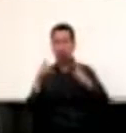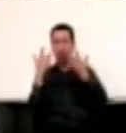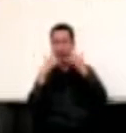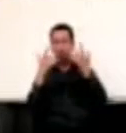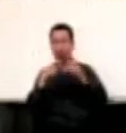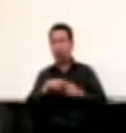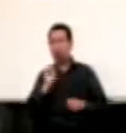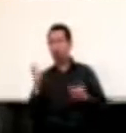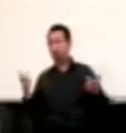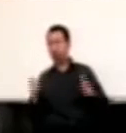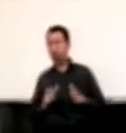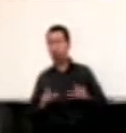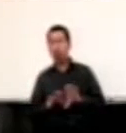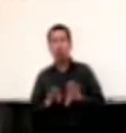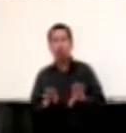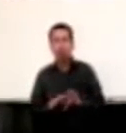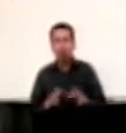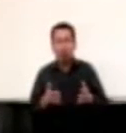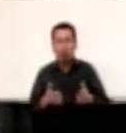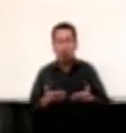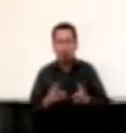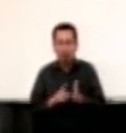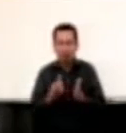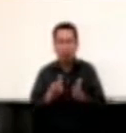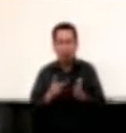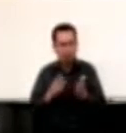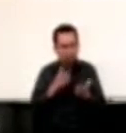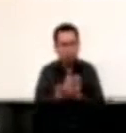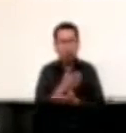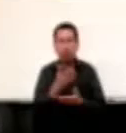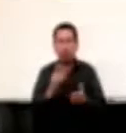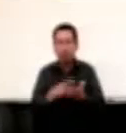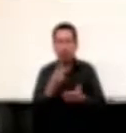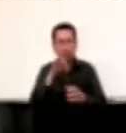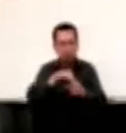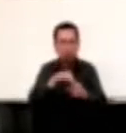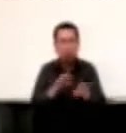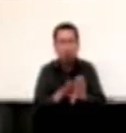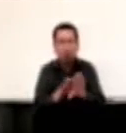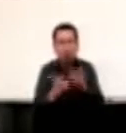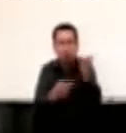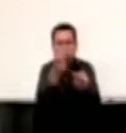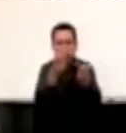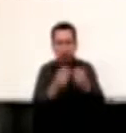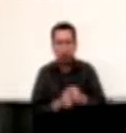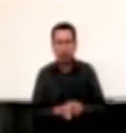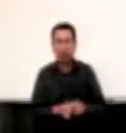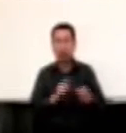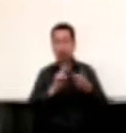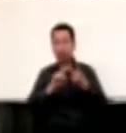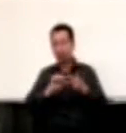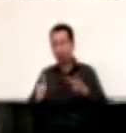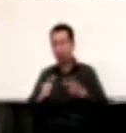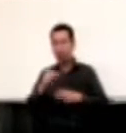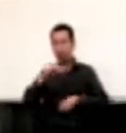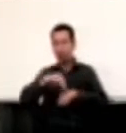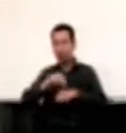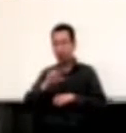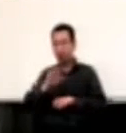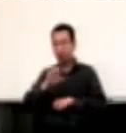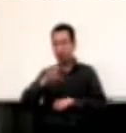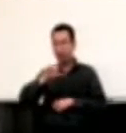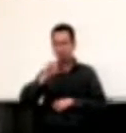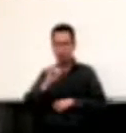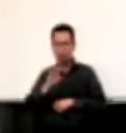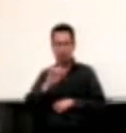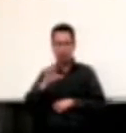sustancialmente en la confianza? La segunda cuestión es de la aportación del doctor Fernando Barrientos, que menciona